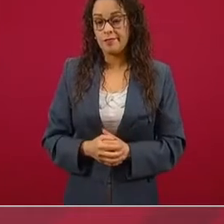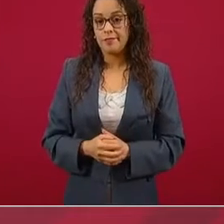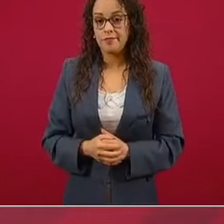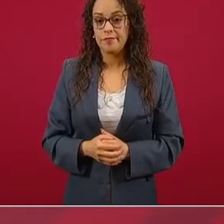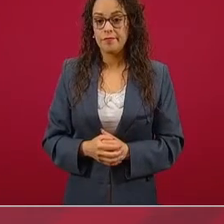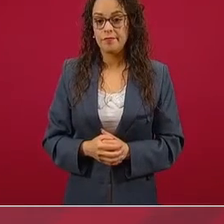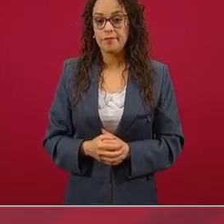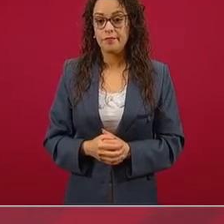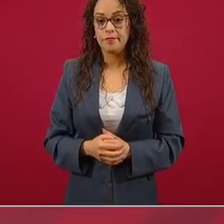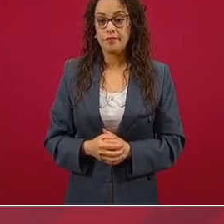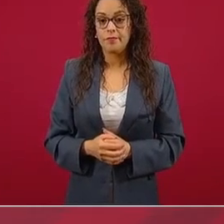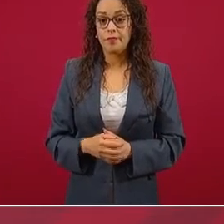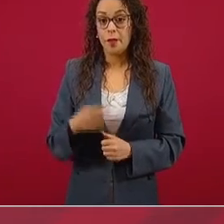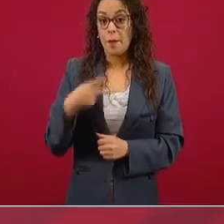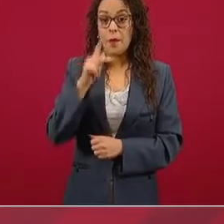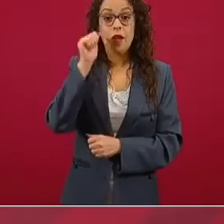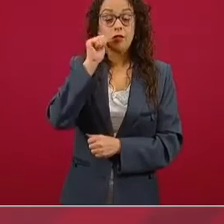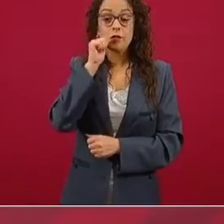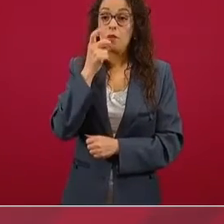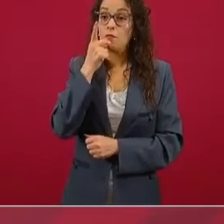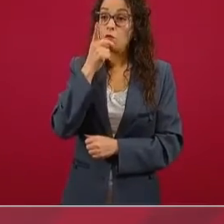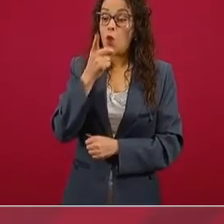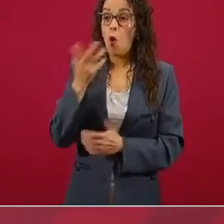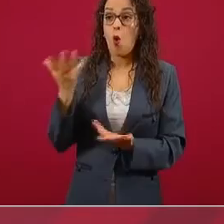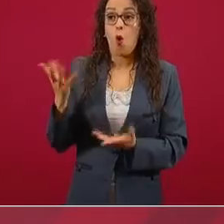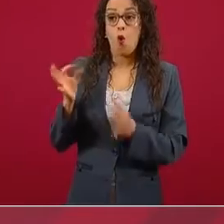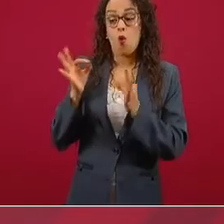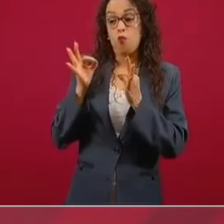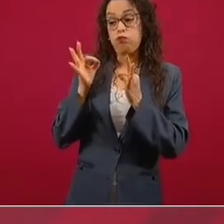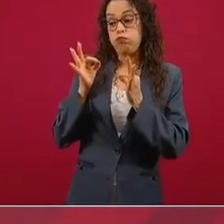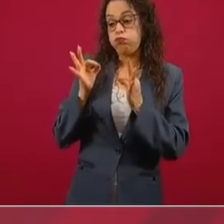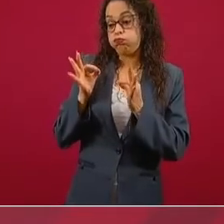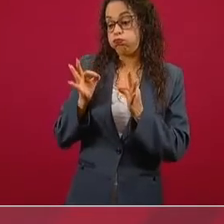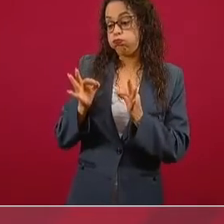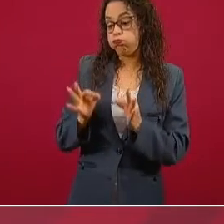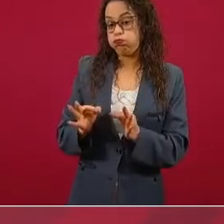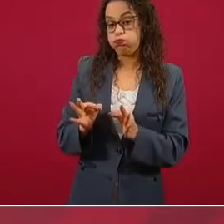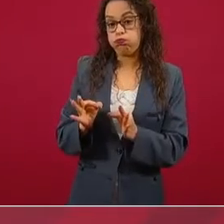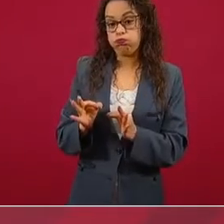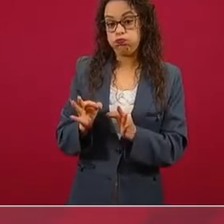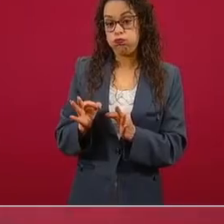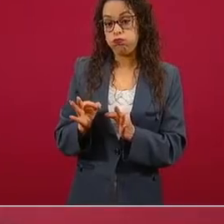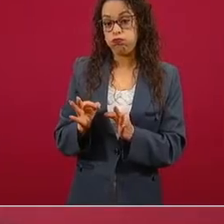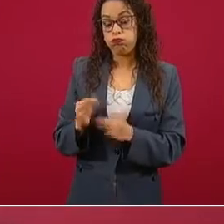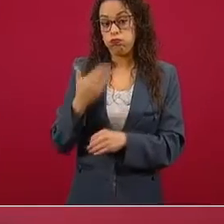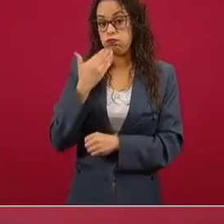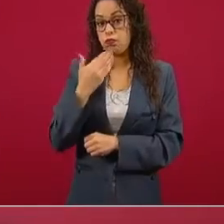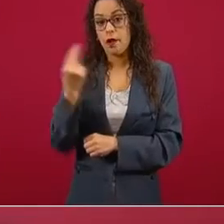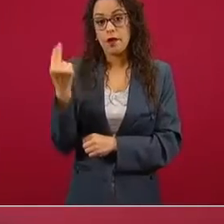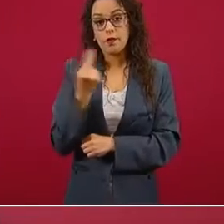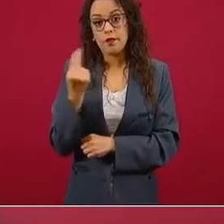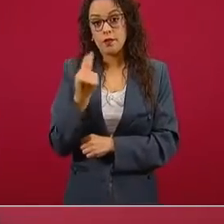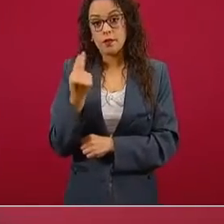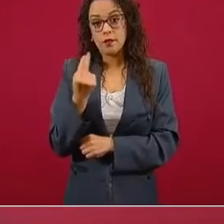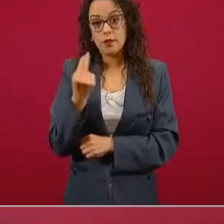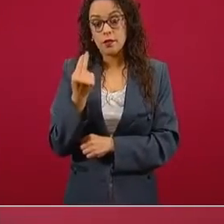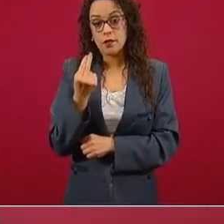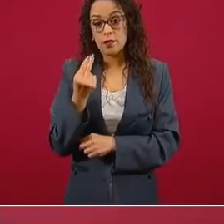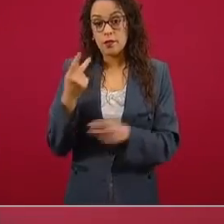de la excelencia y de que tenían que estudiar los mejores,